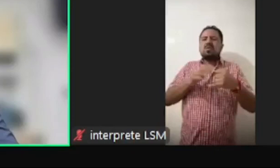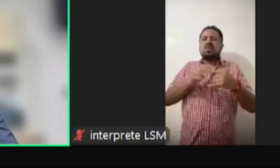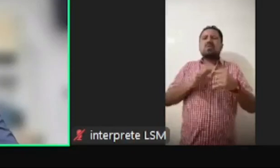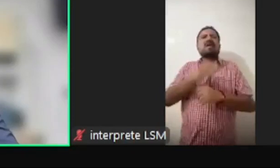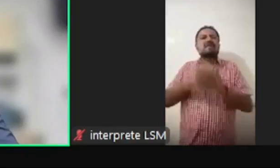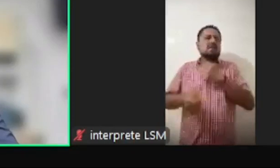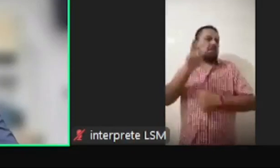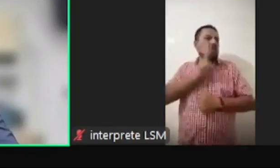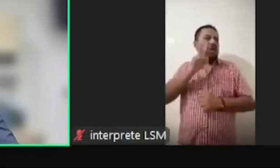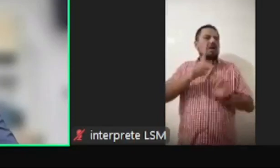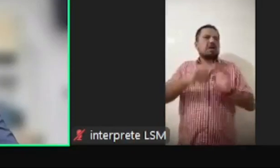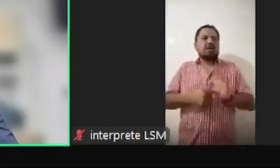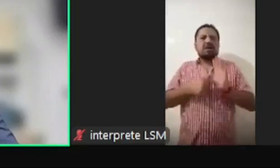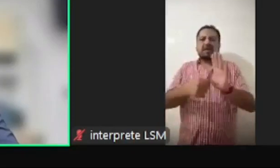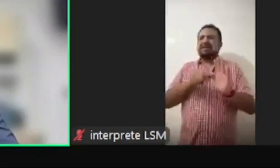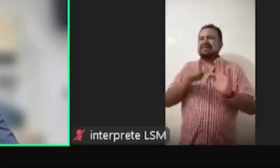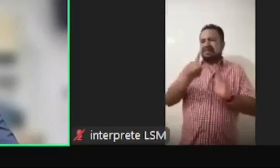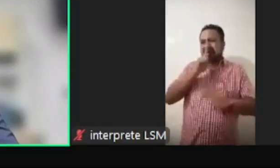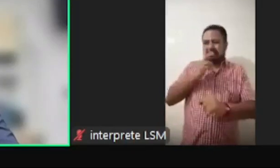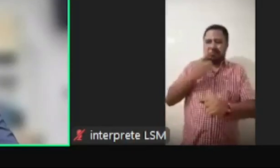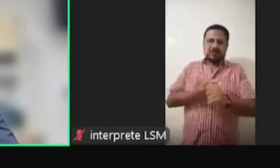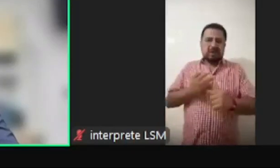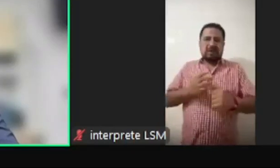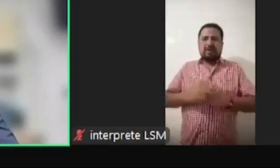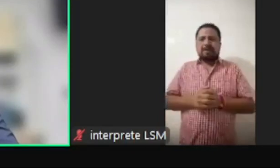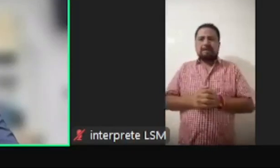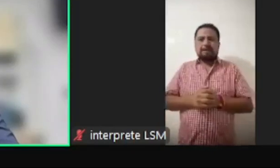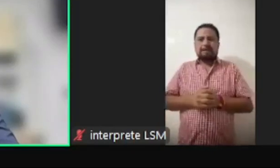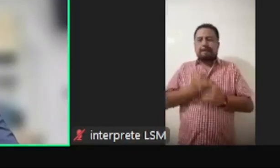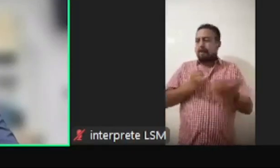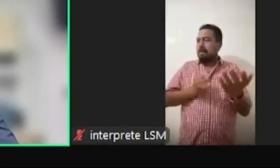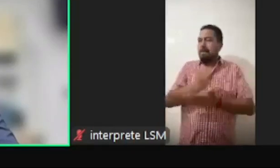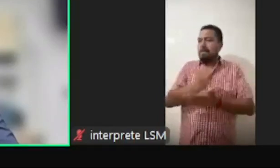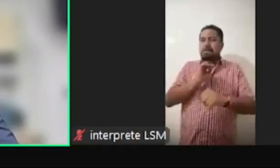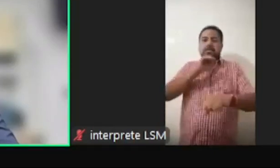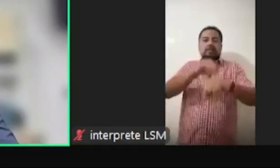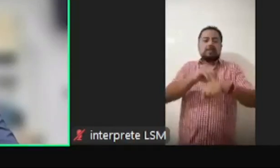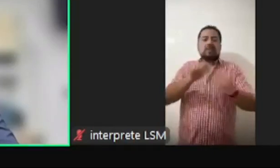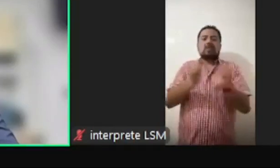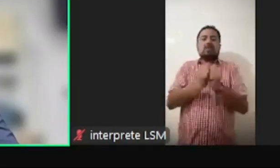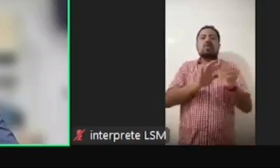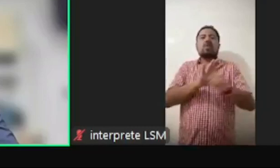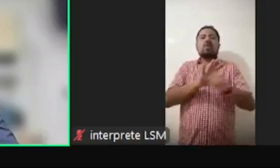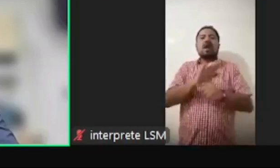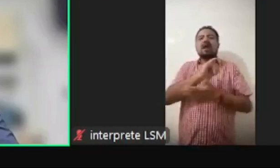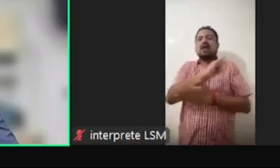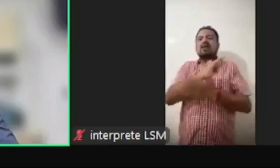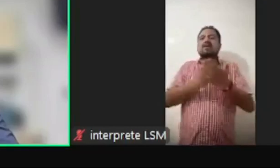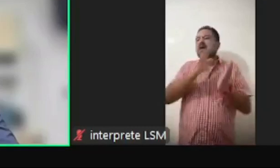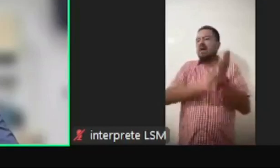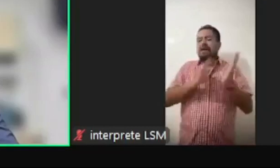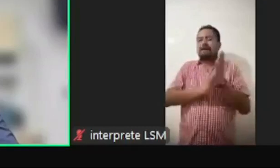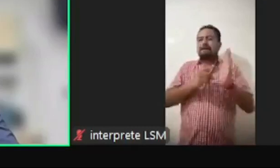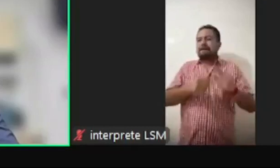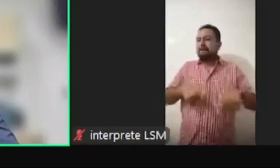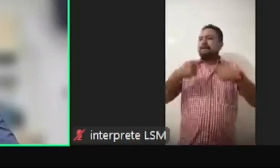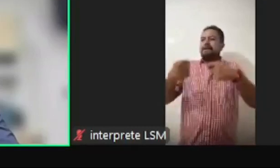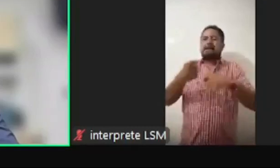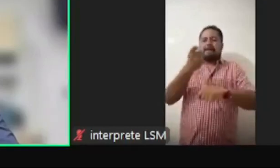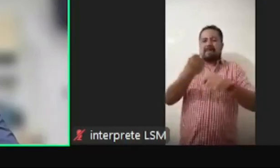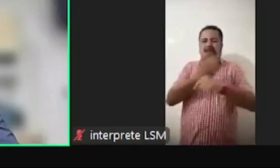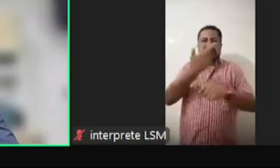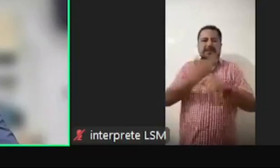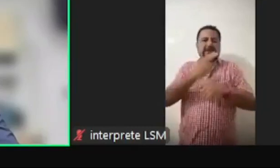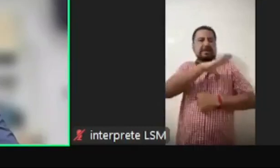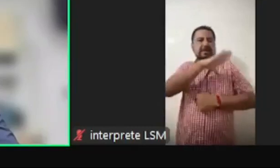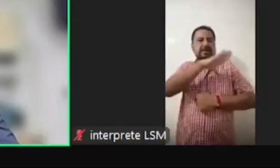planteada por la parte actora. Dicha determinación se sostiene medularmente en el informe y documentales que remitió el secretario general de este